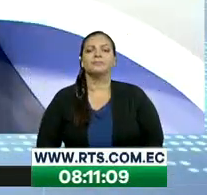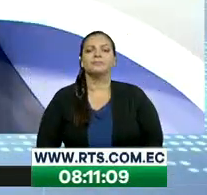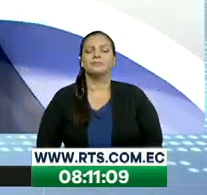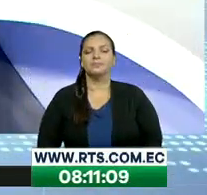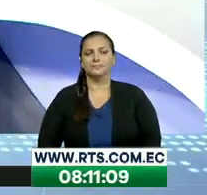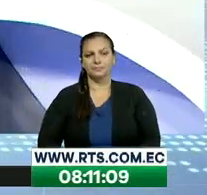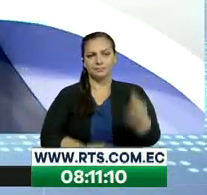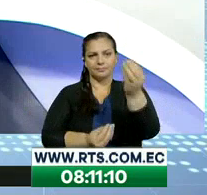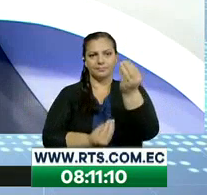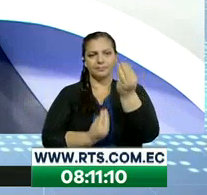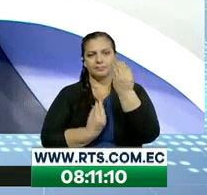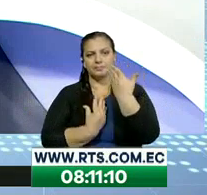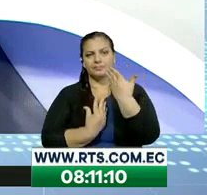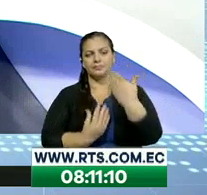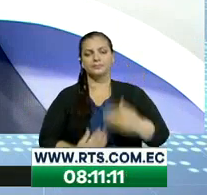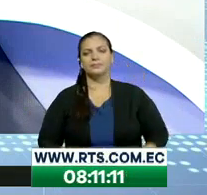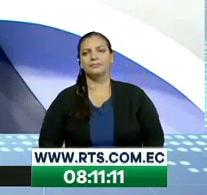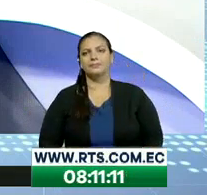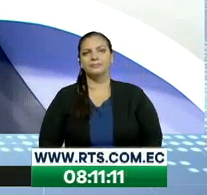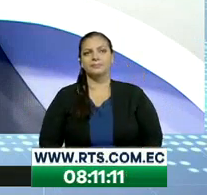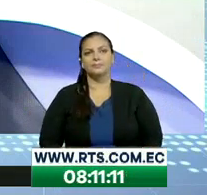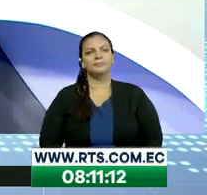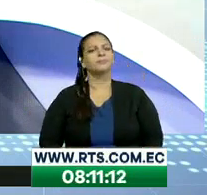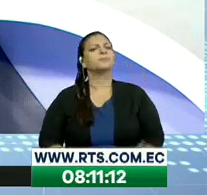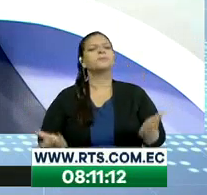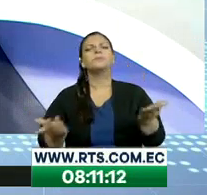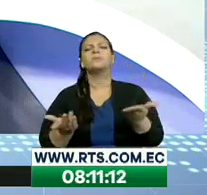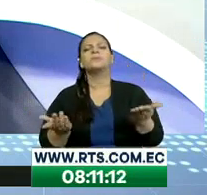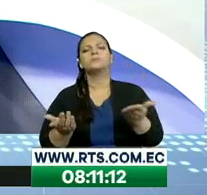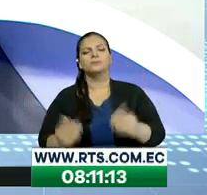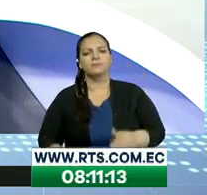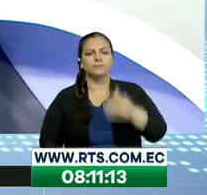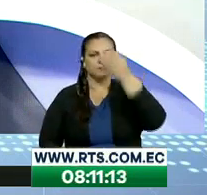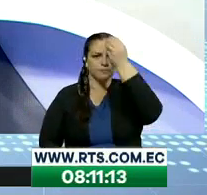información desde el sitio en el que se encuentra José. Buenos días.